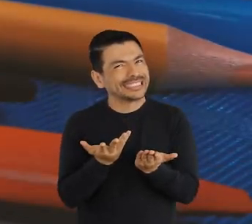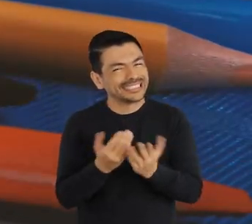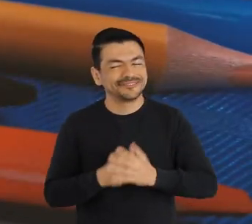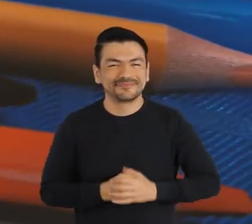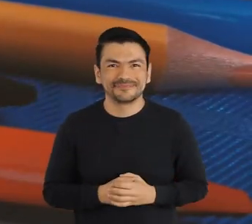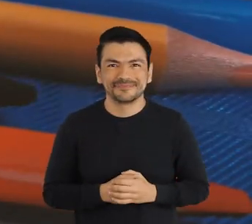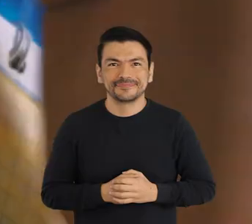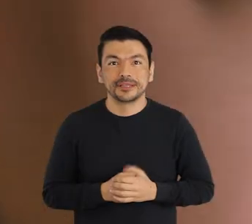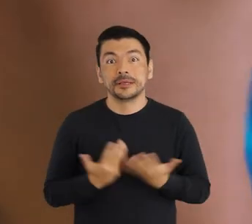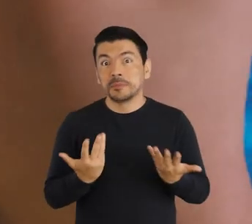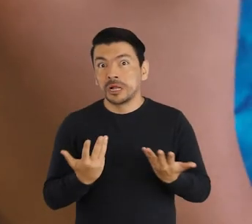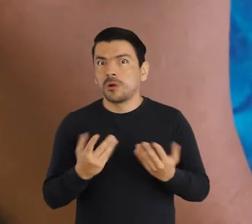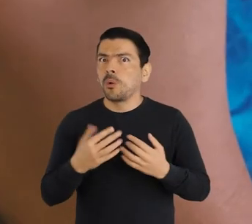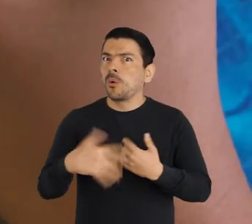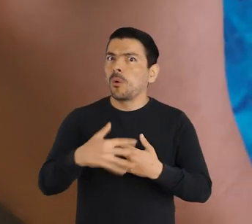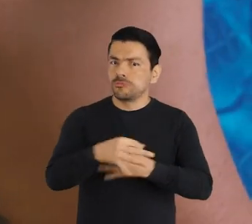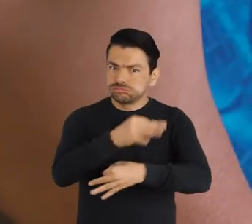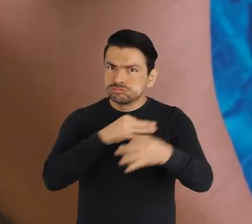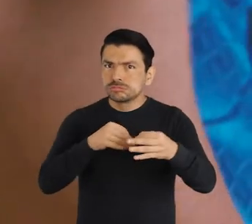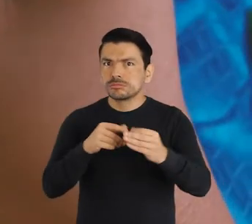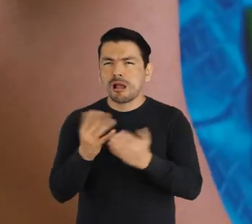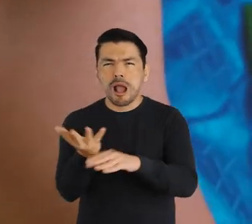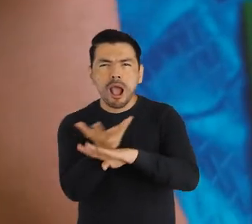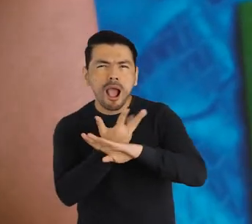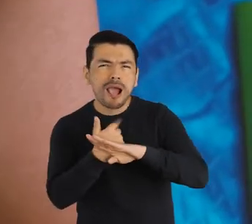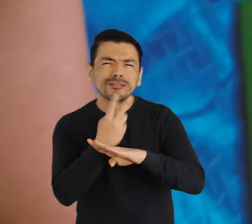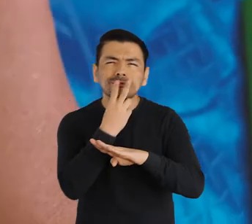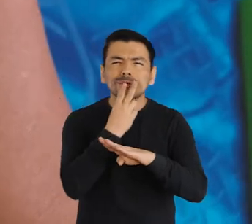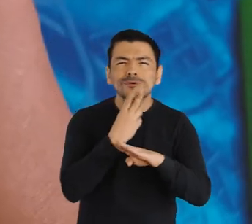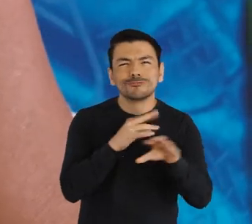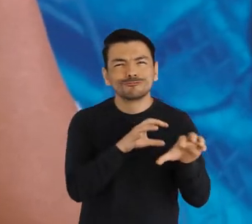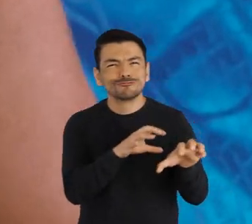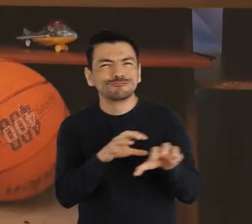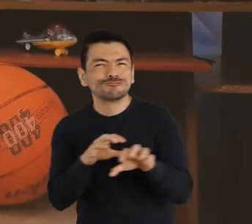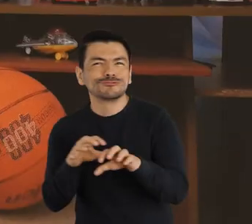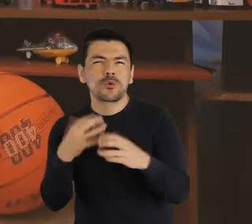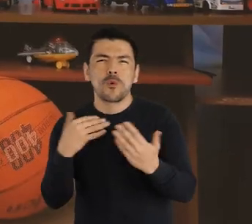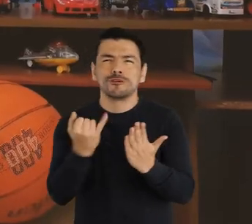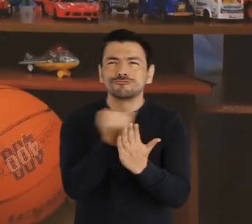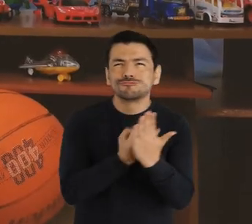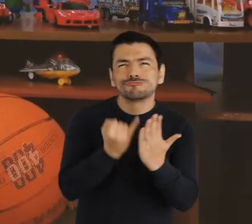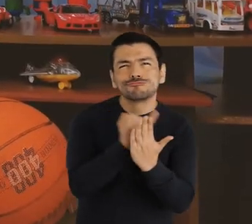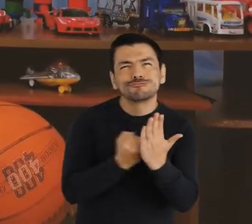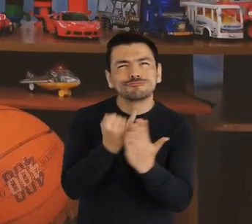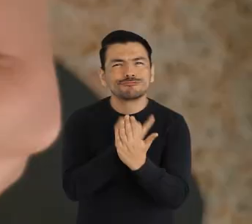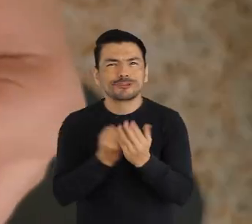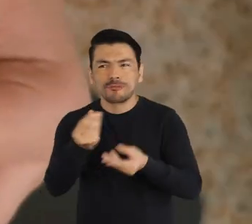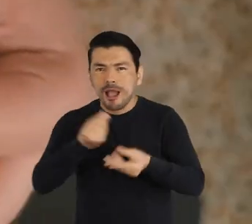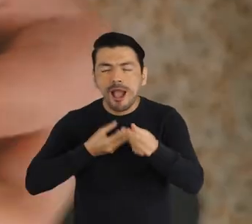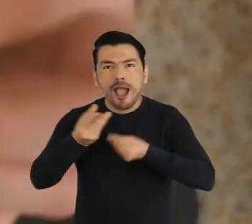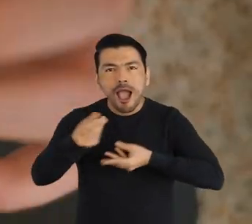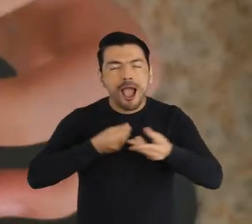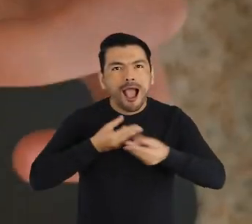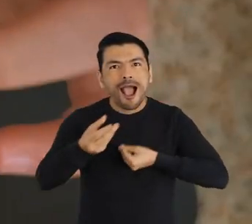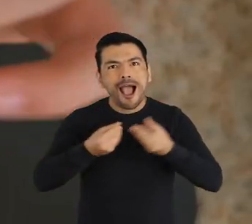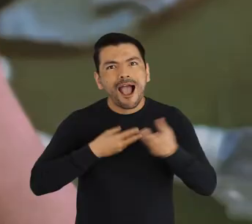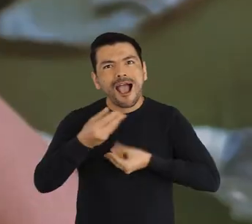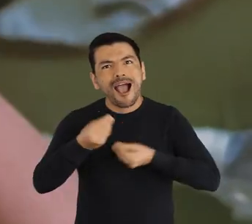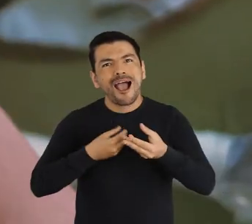pero lo compensas con arte, con dulzura, con esos dibujos que coloreas para mí.